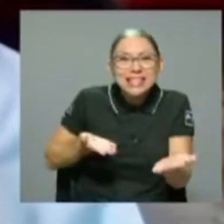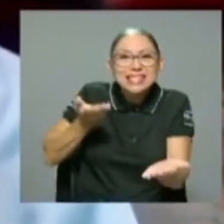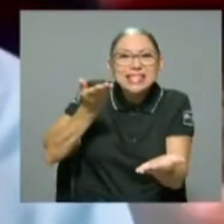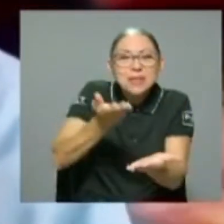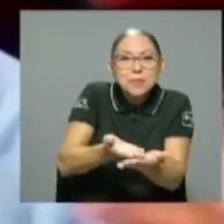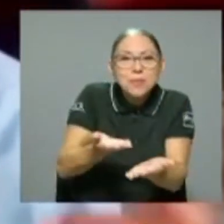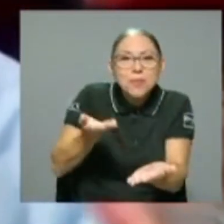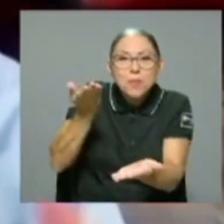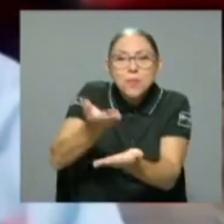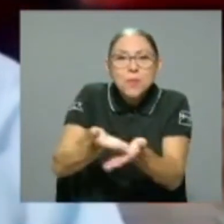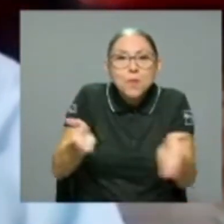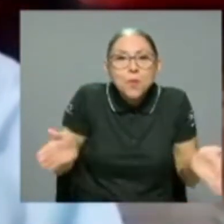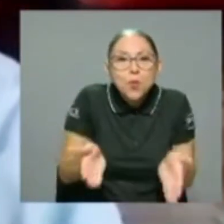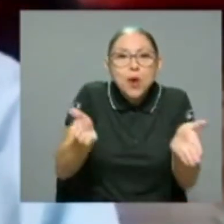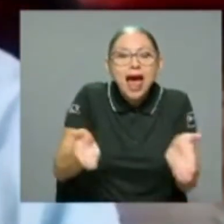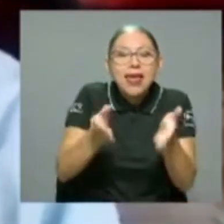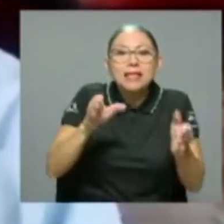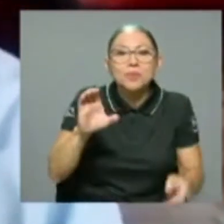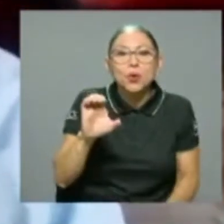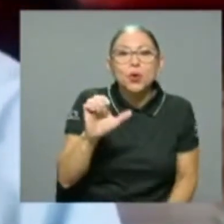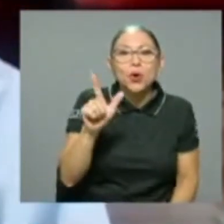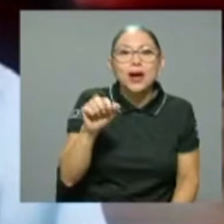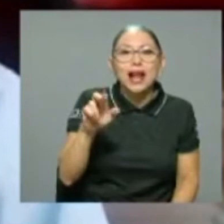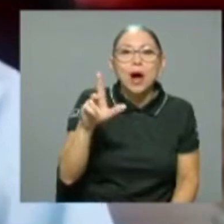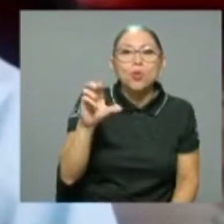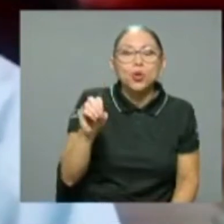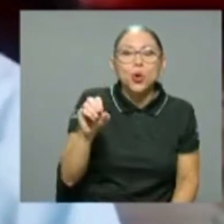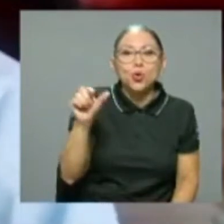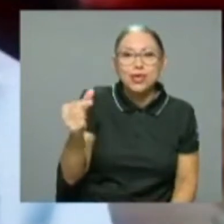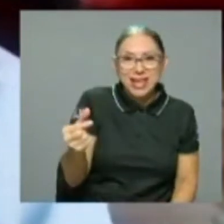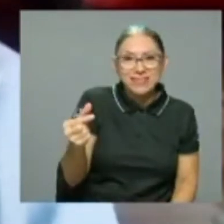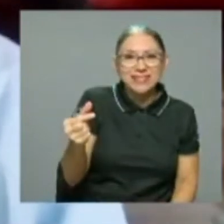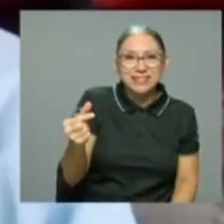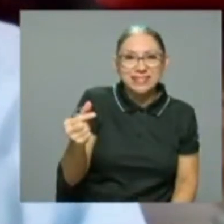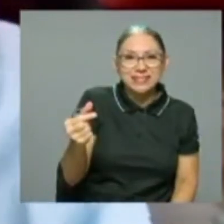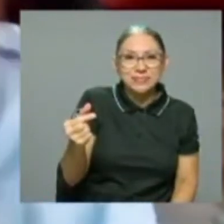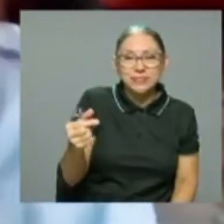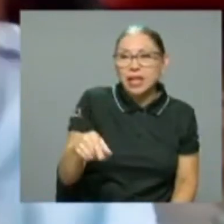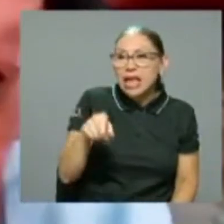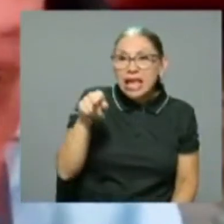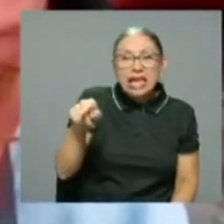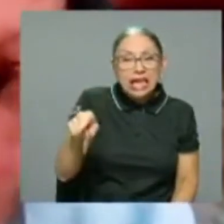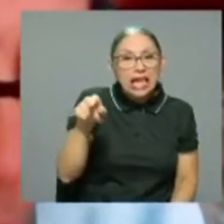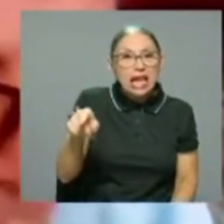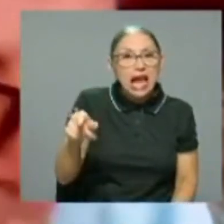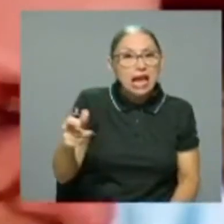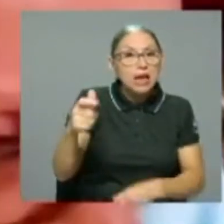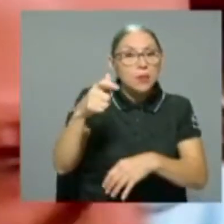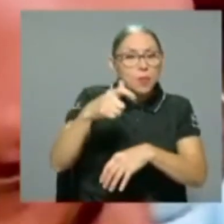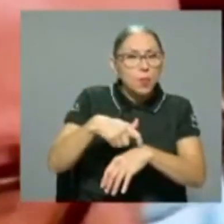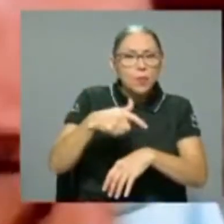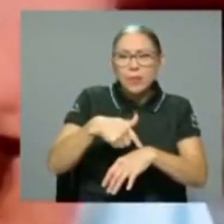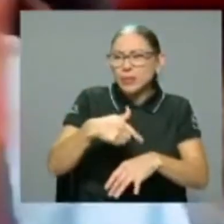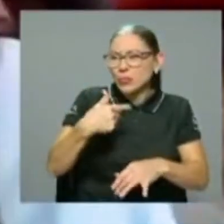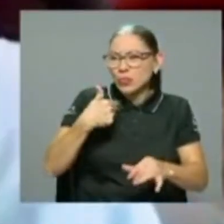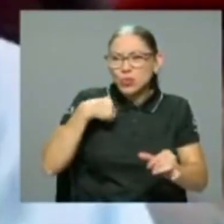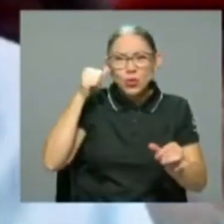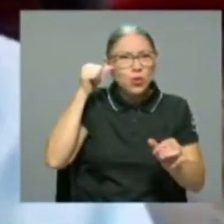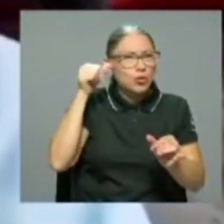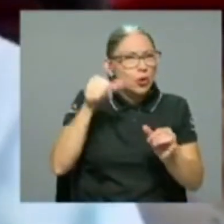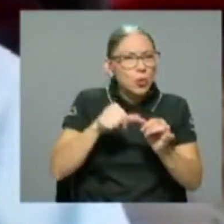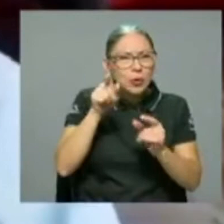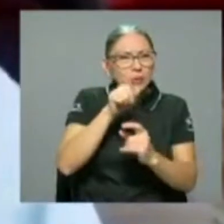que llevaron al punto en el que, tomando disposiciones que ya no recuerdo con